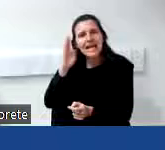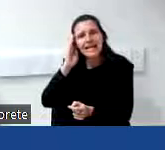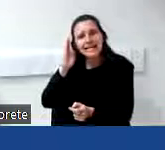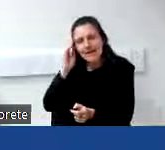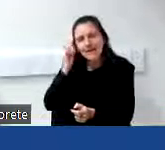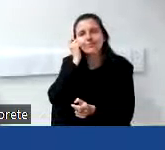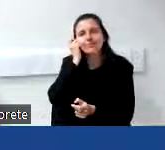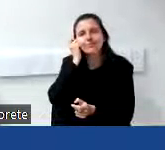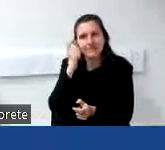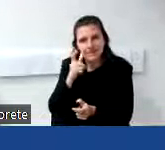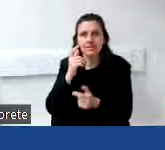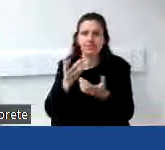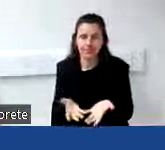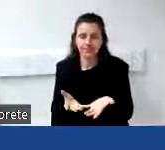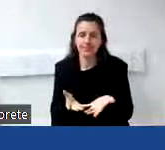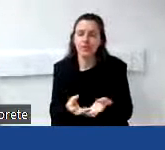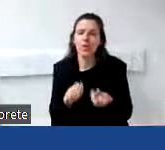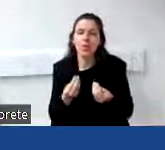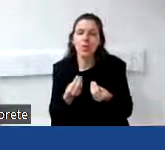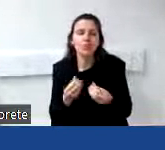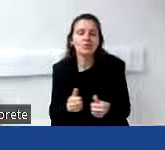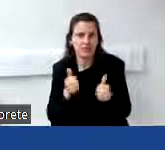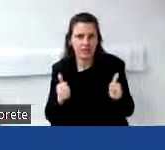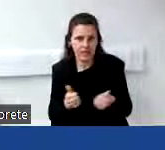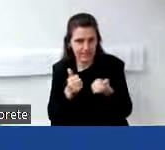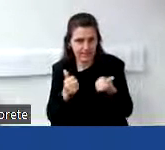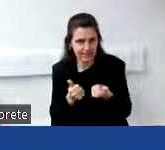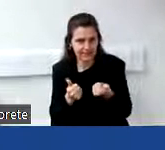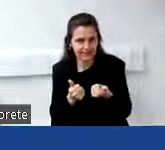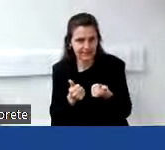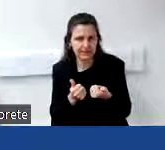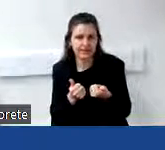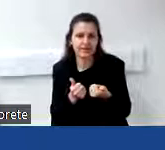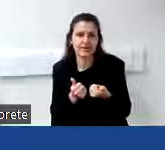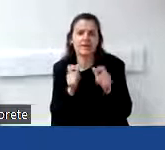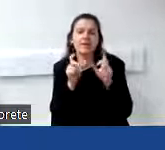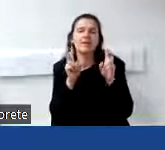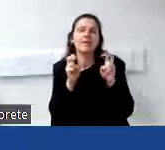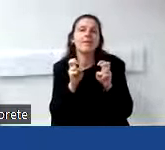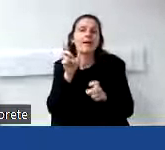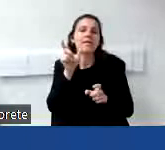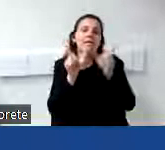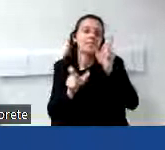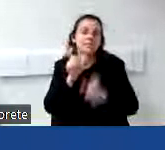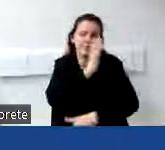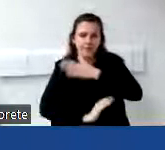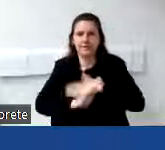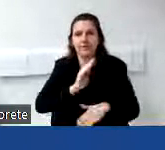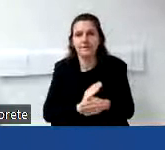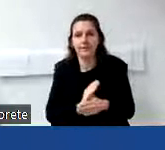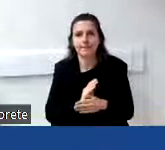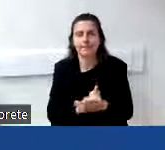Entonces, bueno, cómo se contempla también ahí a las personas con discapacidad, ¿no? Entonces, para esto es necesaria la formación,